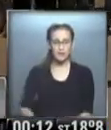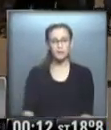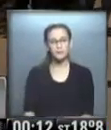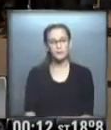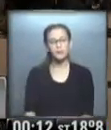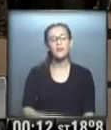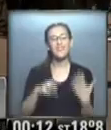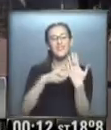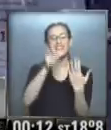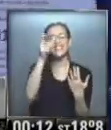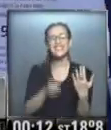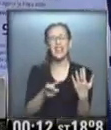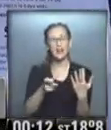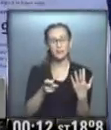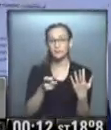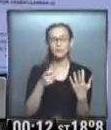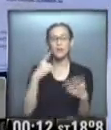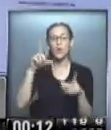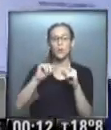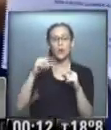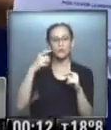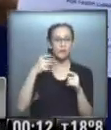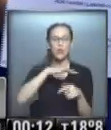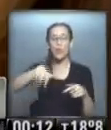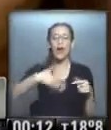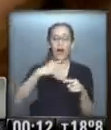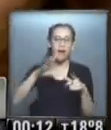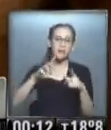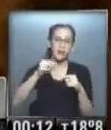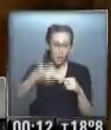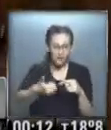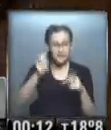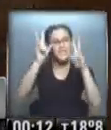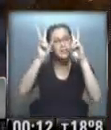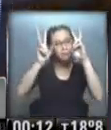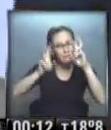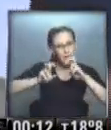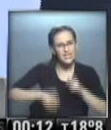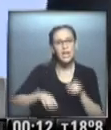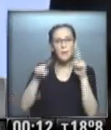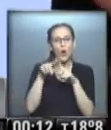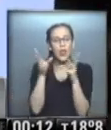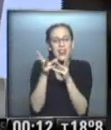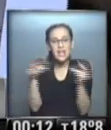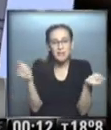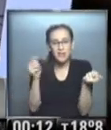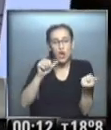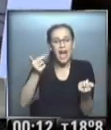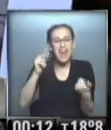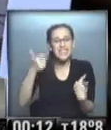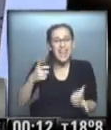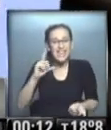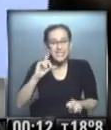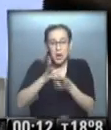unidad número 6 de San Martín, Enrique Velasco Cerviño, investiga la desaparición de Araceli